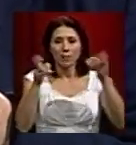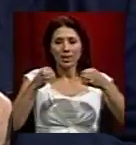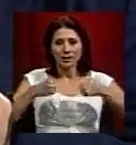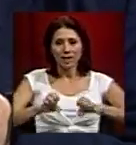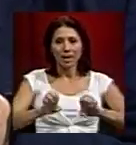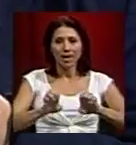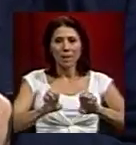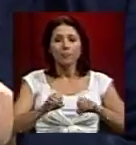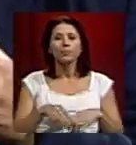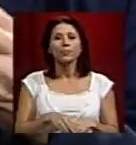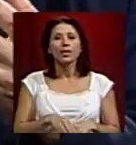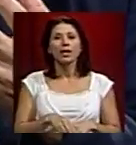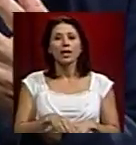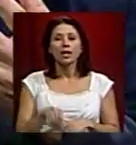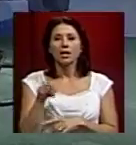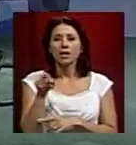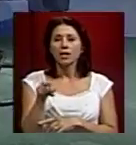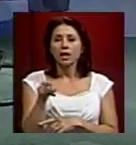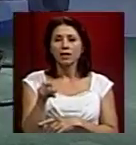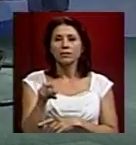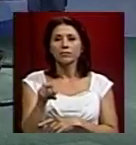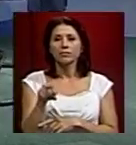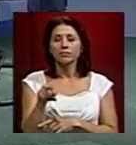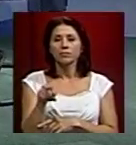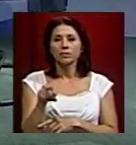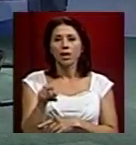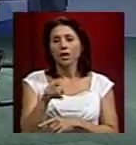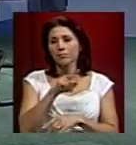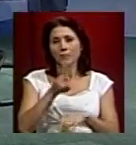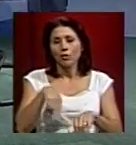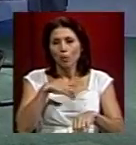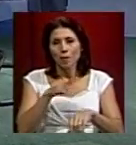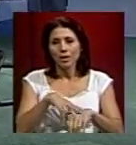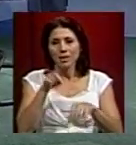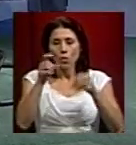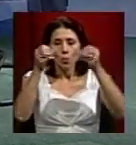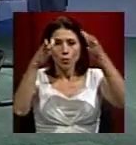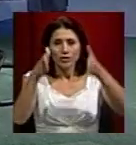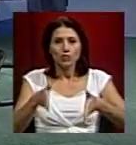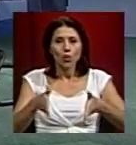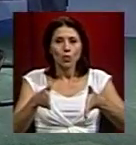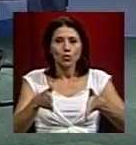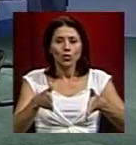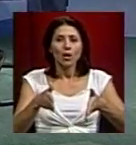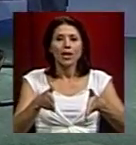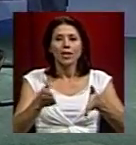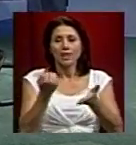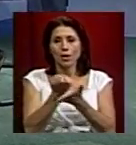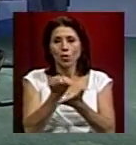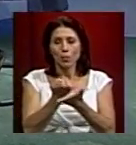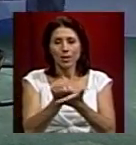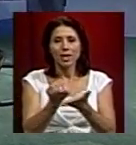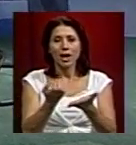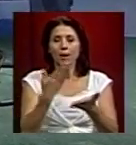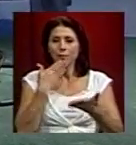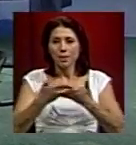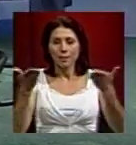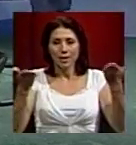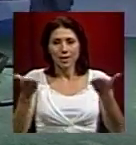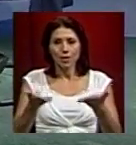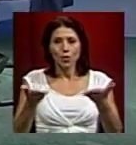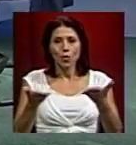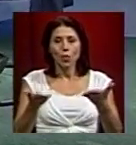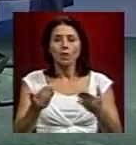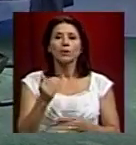estrategia y es naturalmente un profesor de economía, bueno, naturalmente no, pero es un profesor de economía. Bienvenido, don